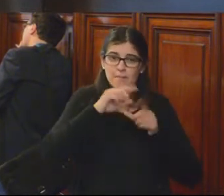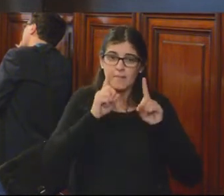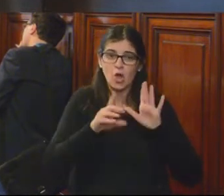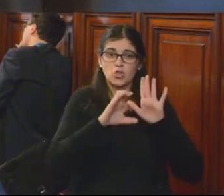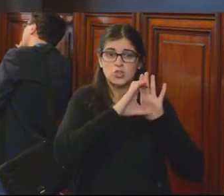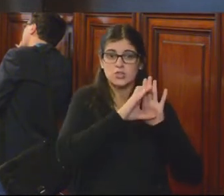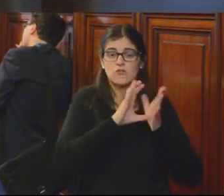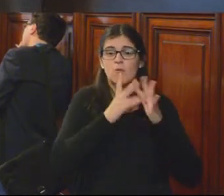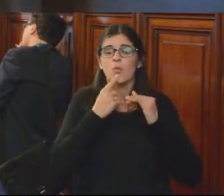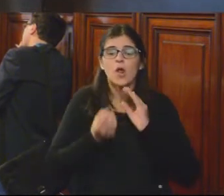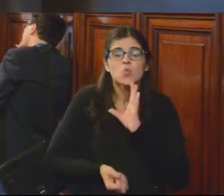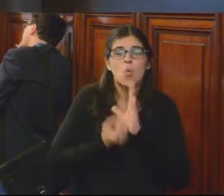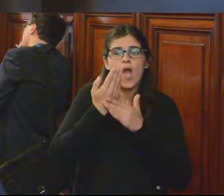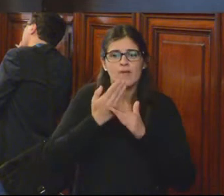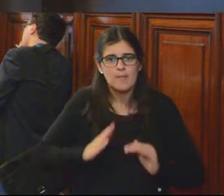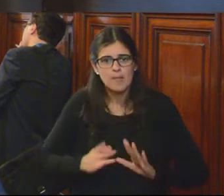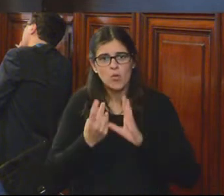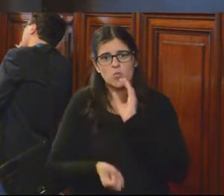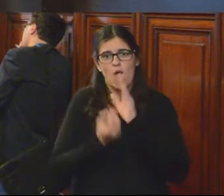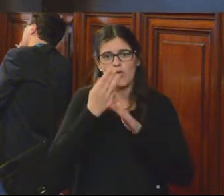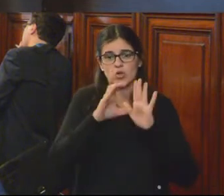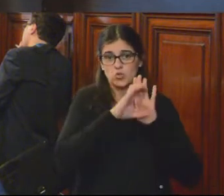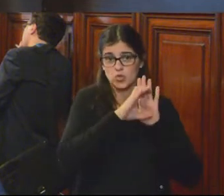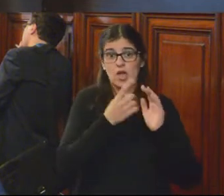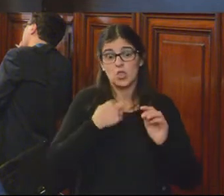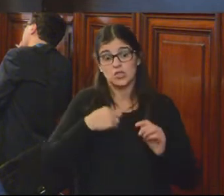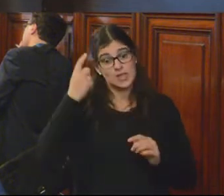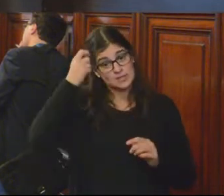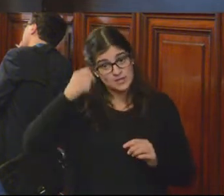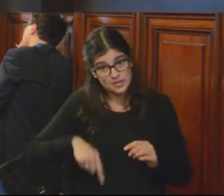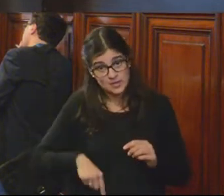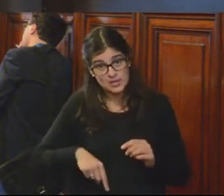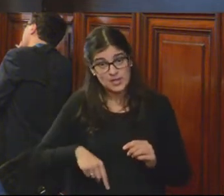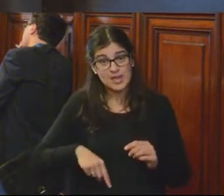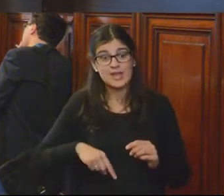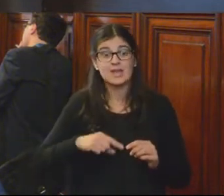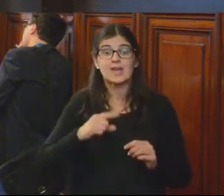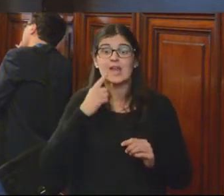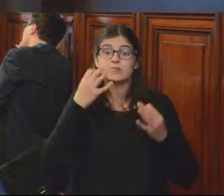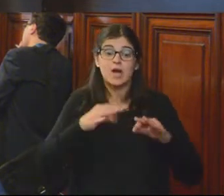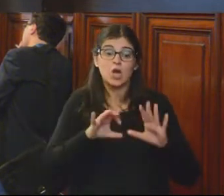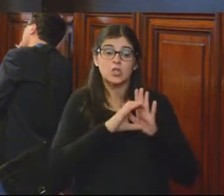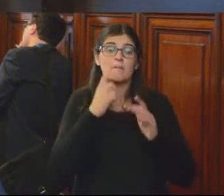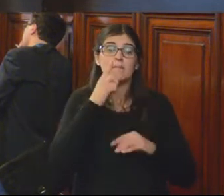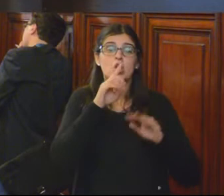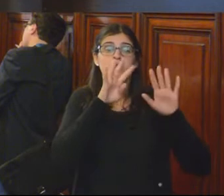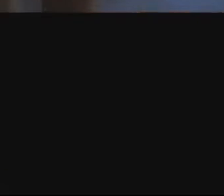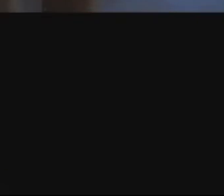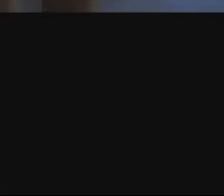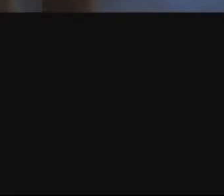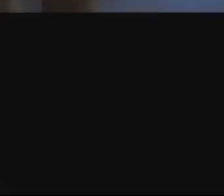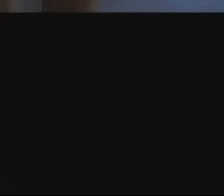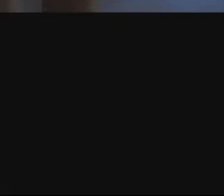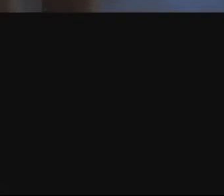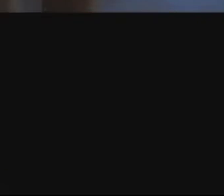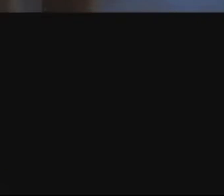elaborar una nueva Constitución. Y uno presupone que la vieja Constitución de 1999 de la República